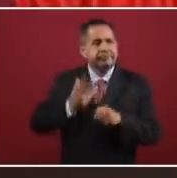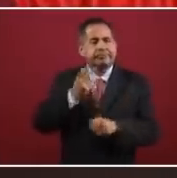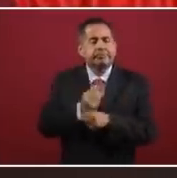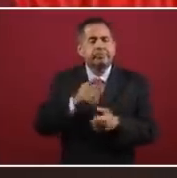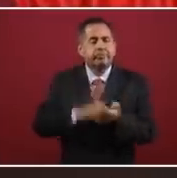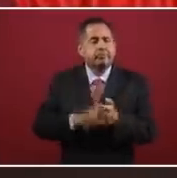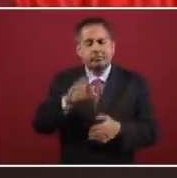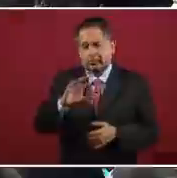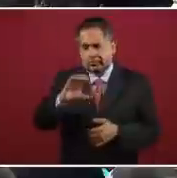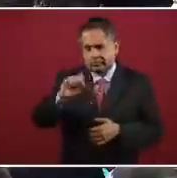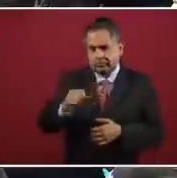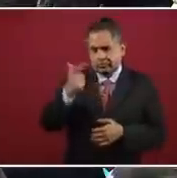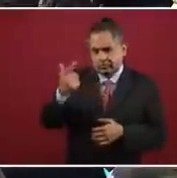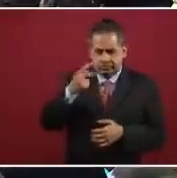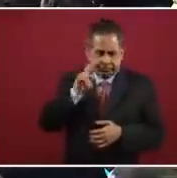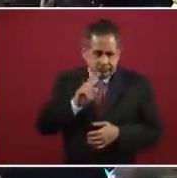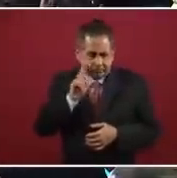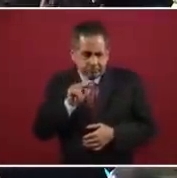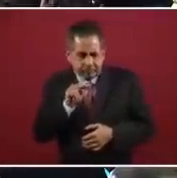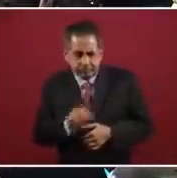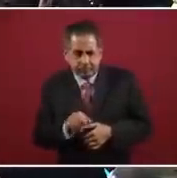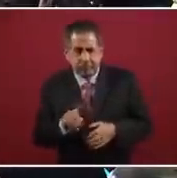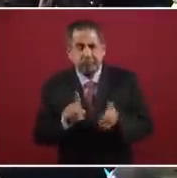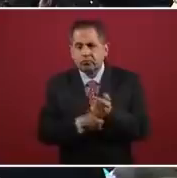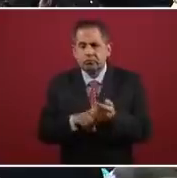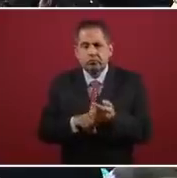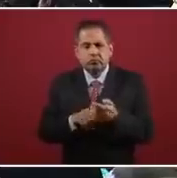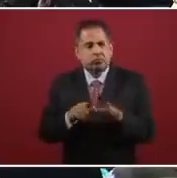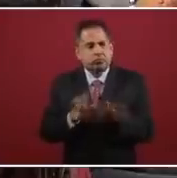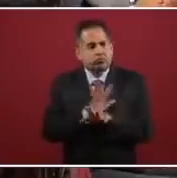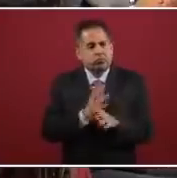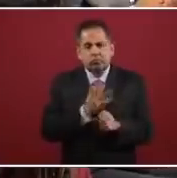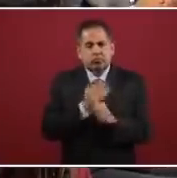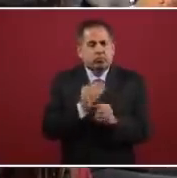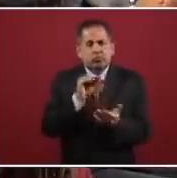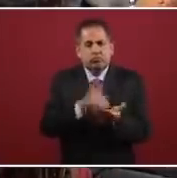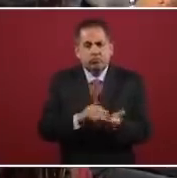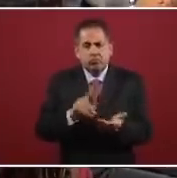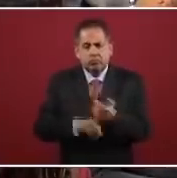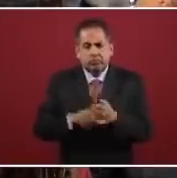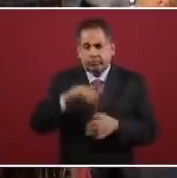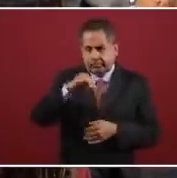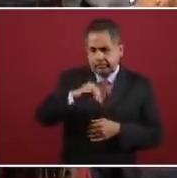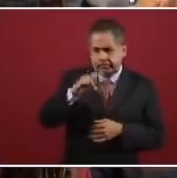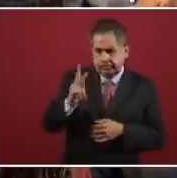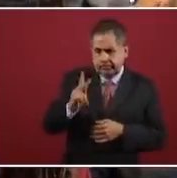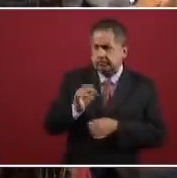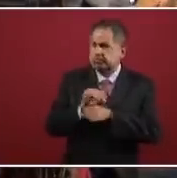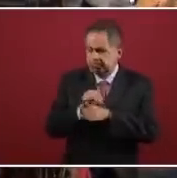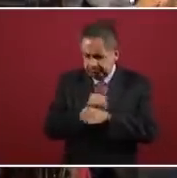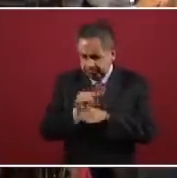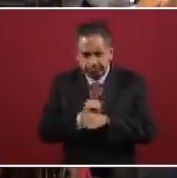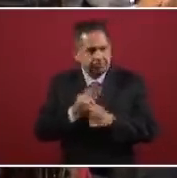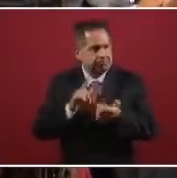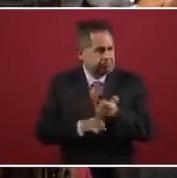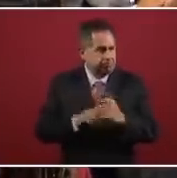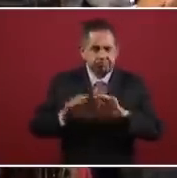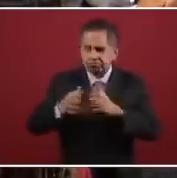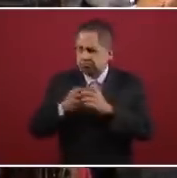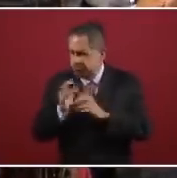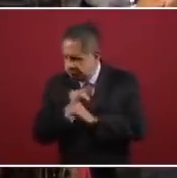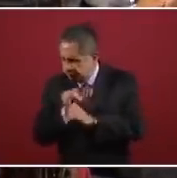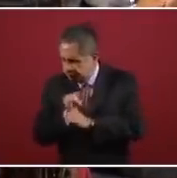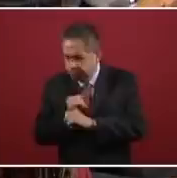de Carlos Salinas y que se invirtiera como tiene que ser, como usted lo ha dicho, que el Ministerio Público investigue, que la Unidad de Inteligencia